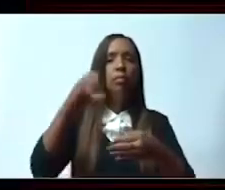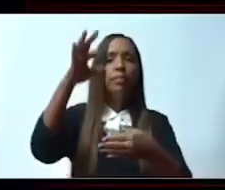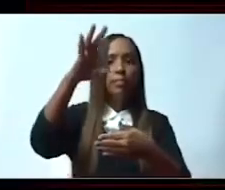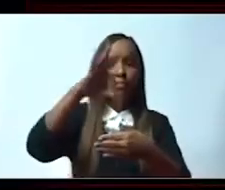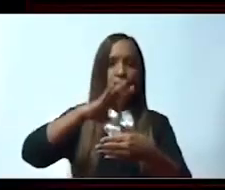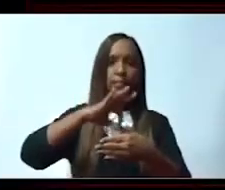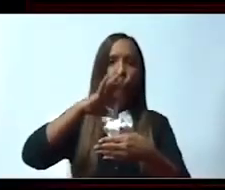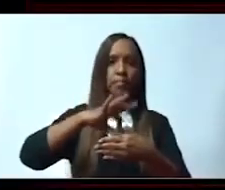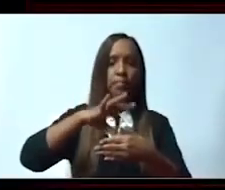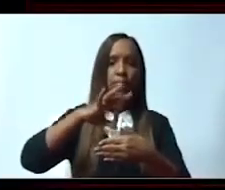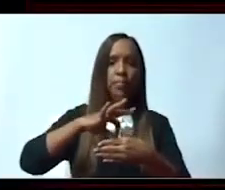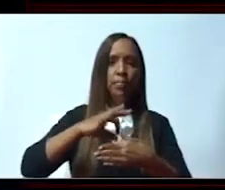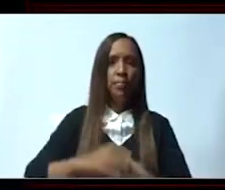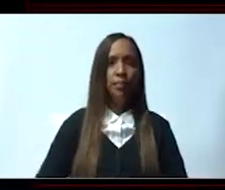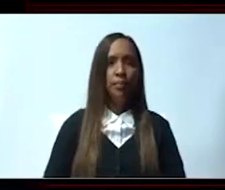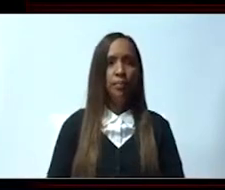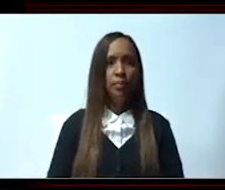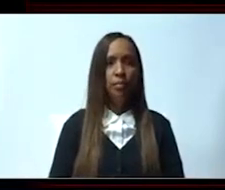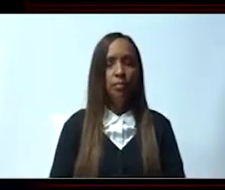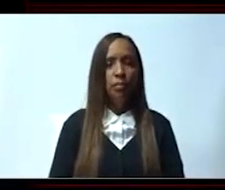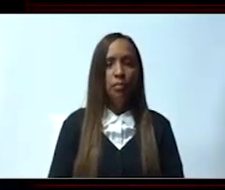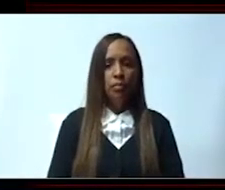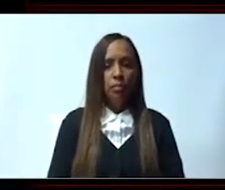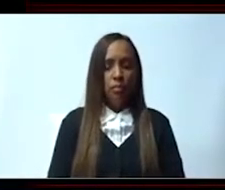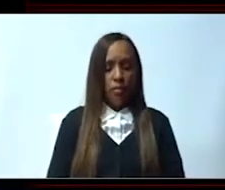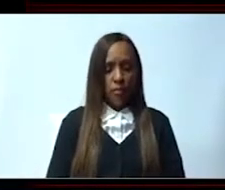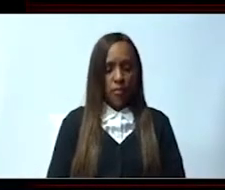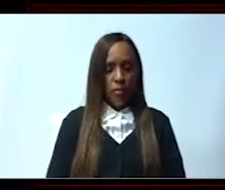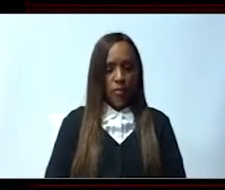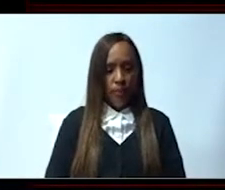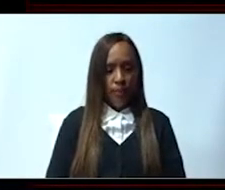Lo habíamos, sí, así mismo es.